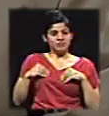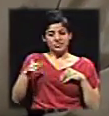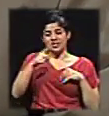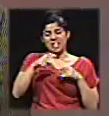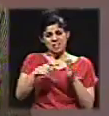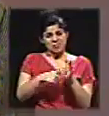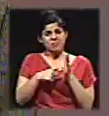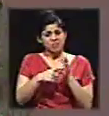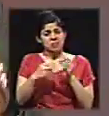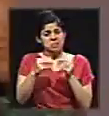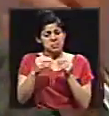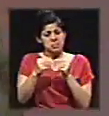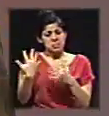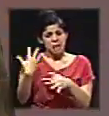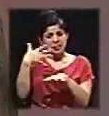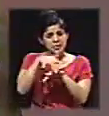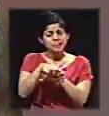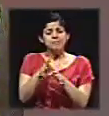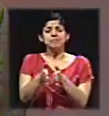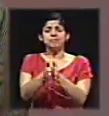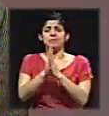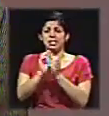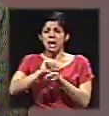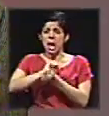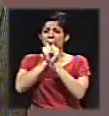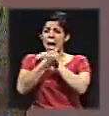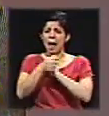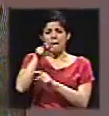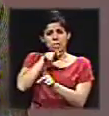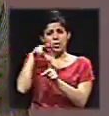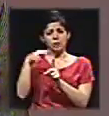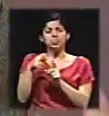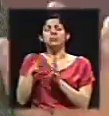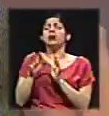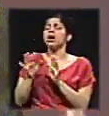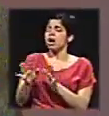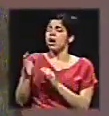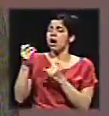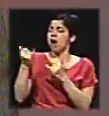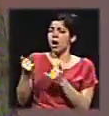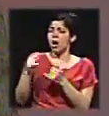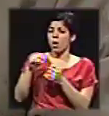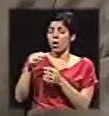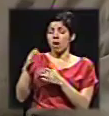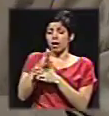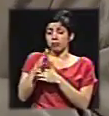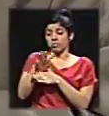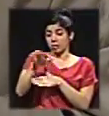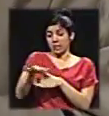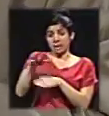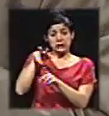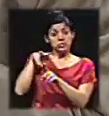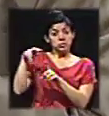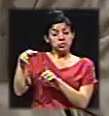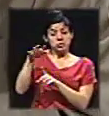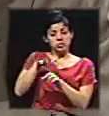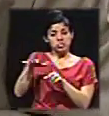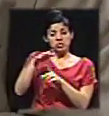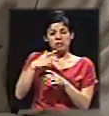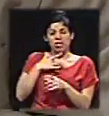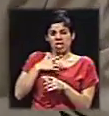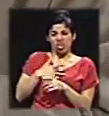mayor inclusión y están pidiendo cambios de panorama. Ahora, en medio de ese panorama de